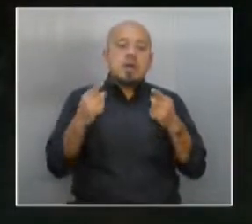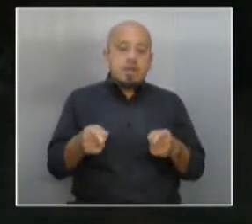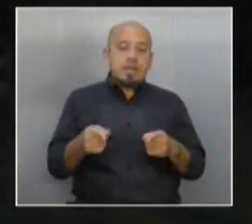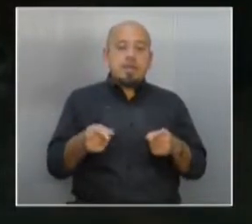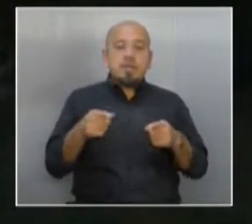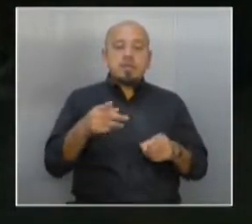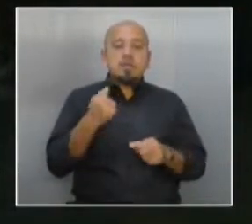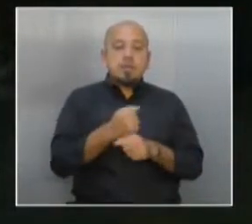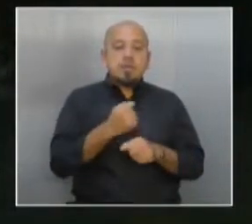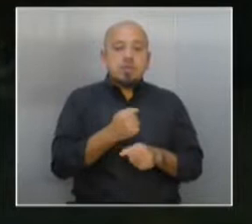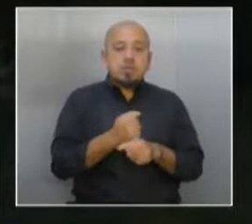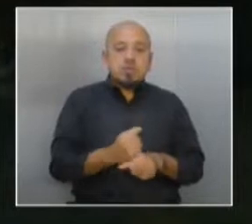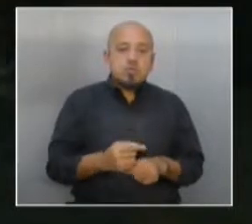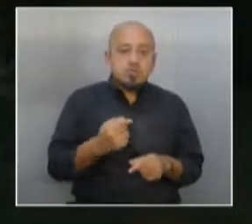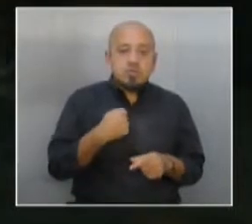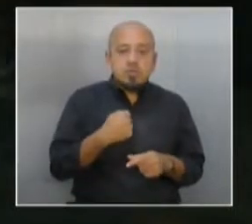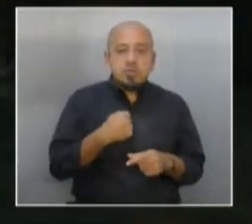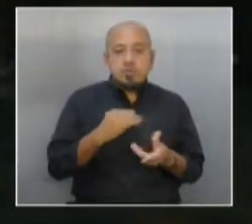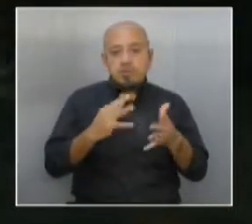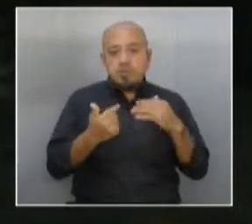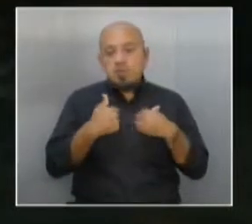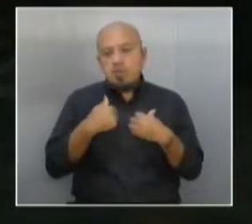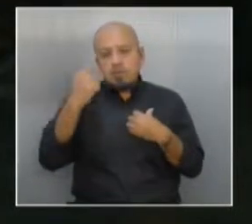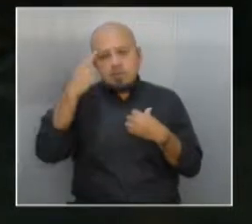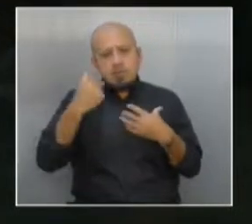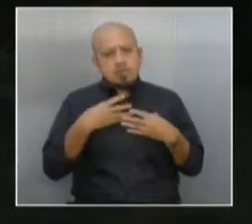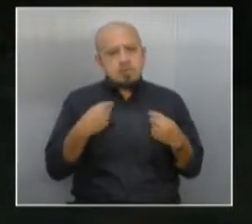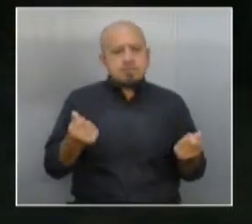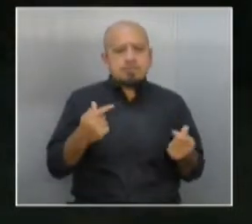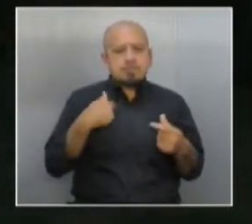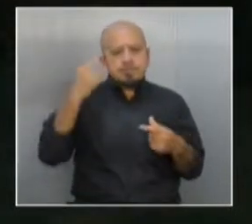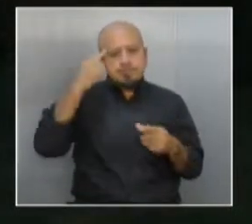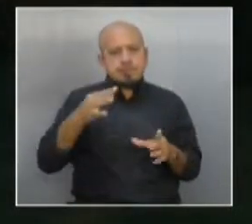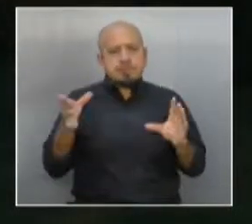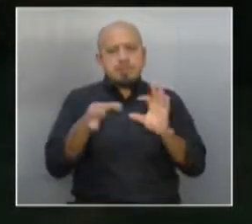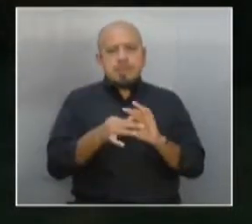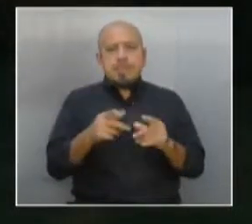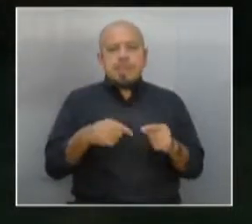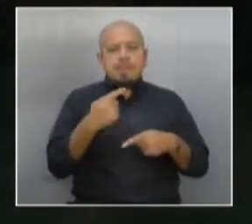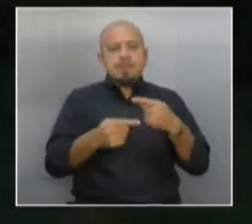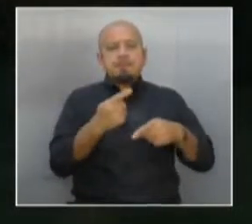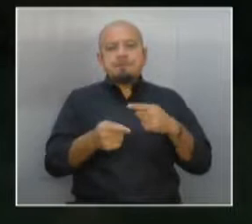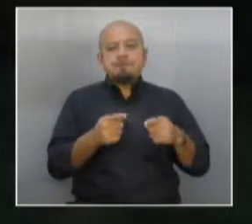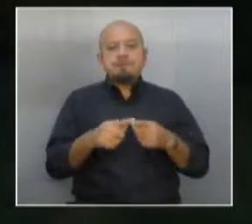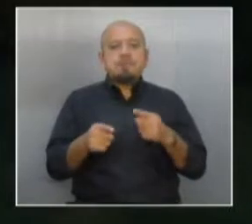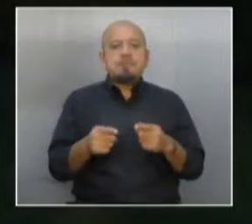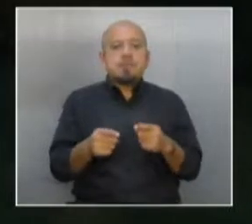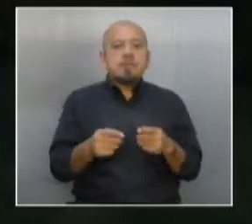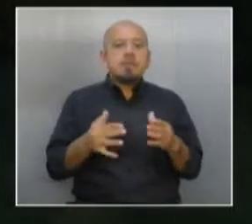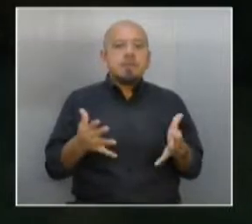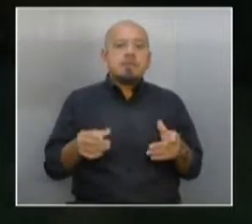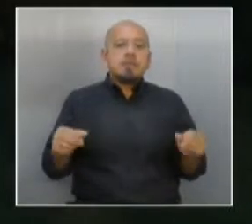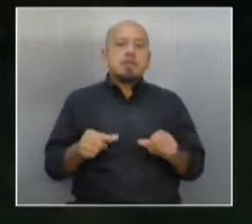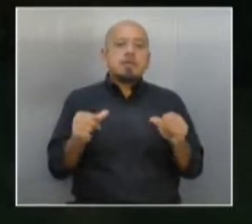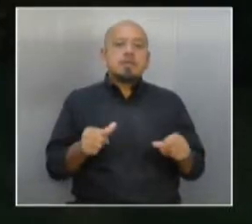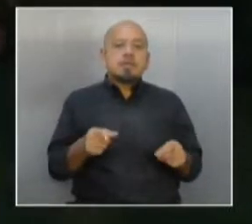por mi energía, mi forma de ser, pensar y sentir y coherencia conmigo misma, es continuar en la acción, o sea, realizando